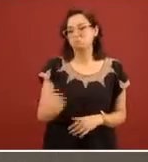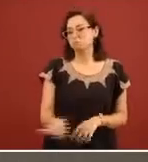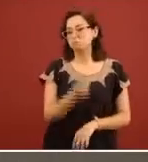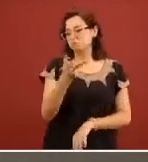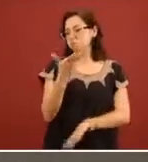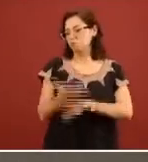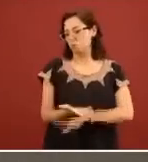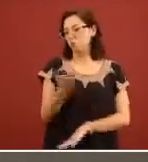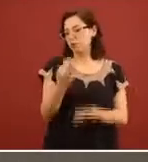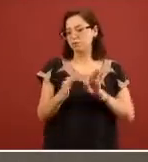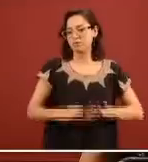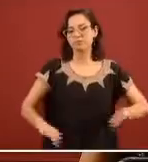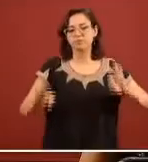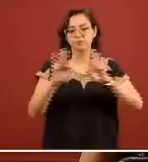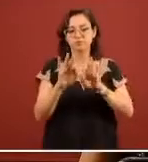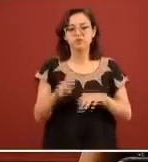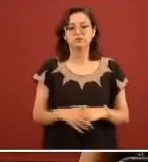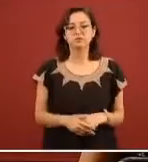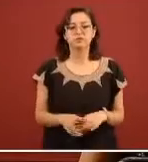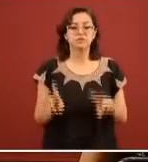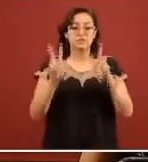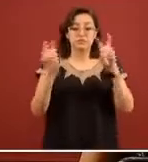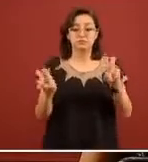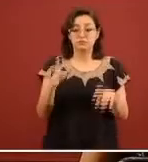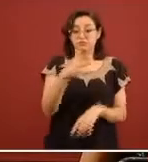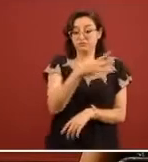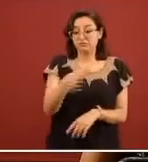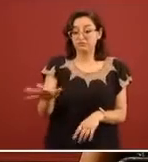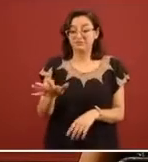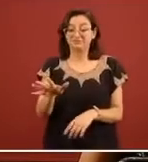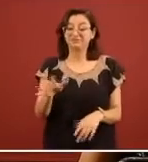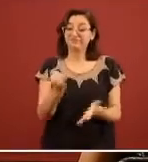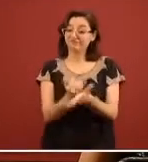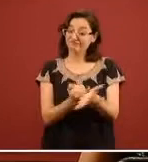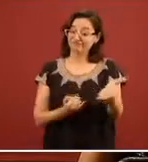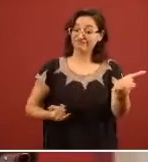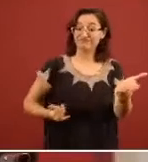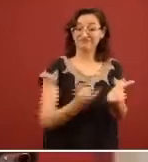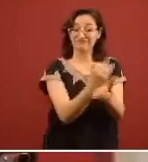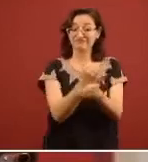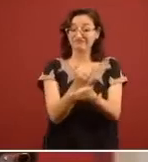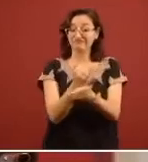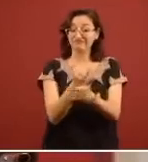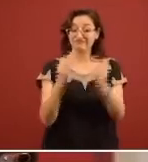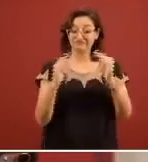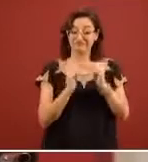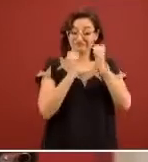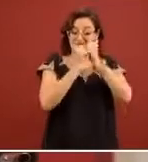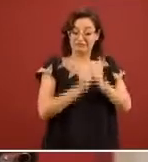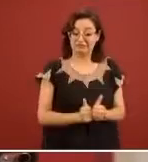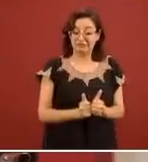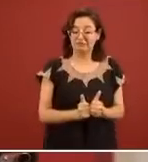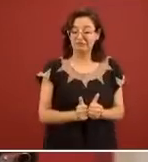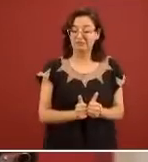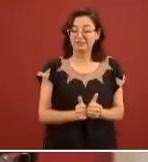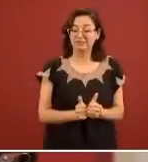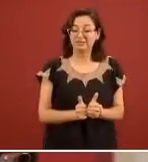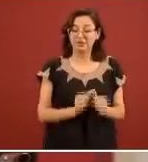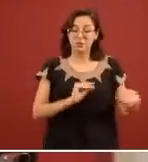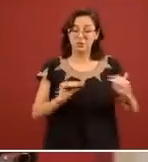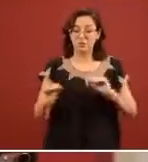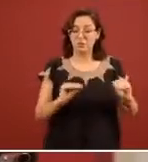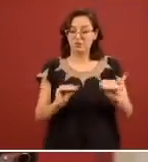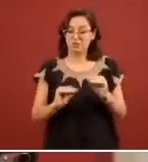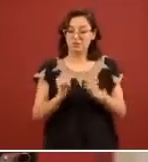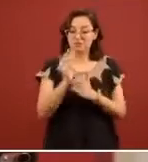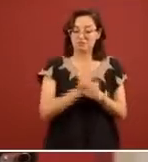importante. En términos generales, este tipo de medidas uno las desea reservar, y fue el caso de México,